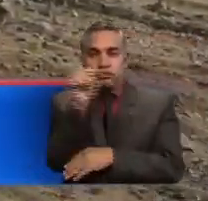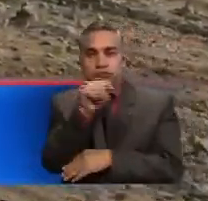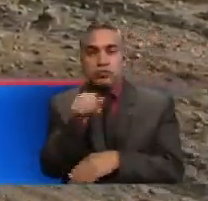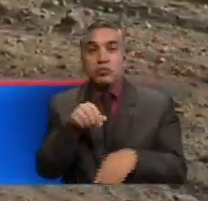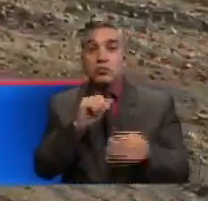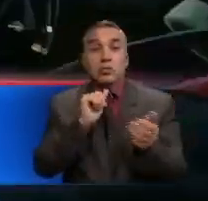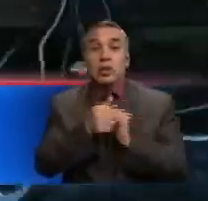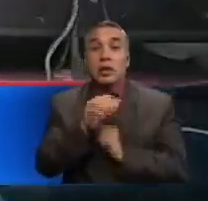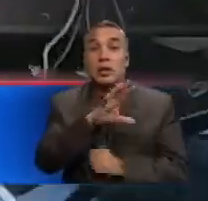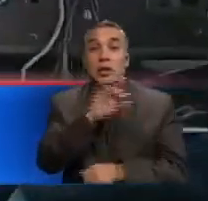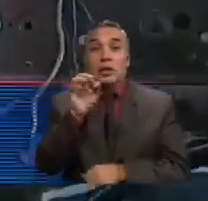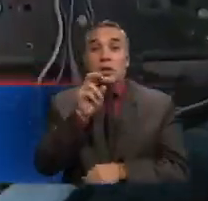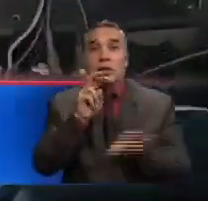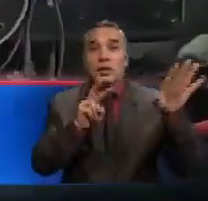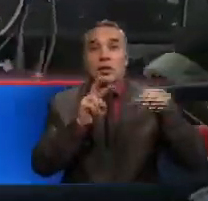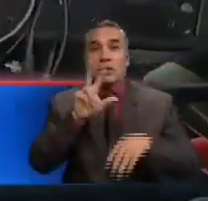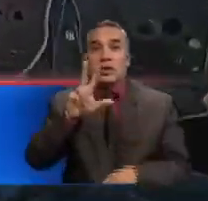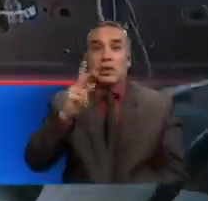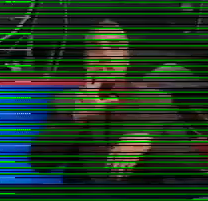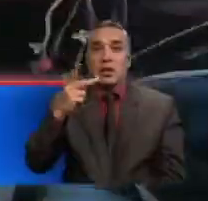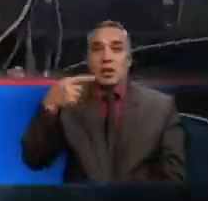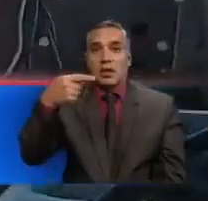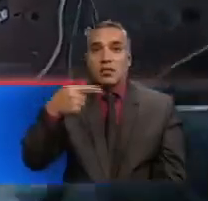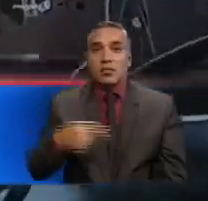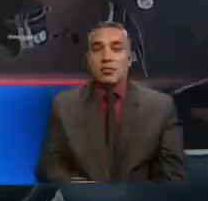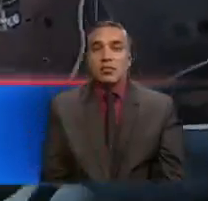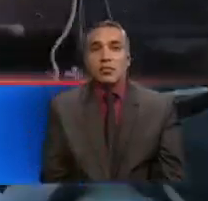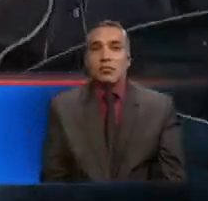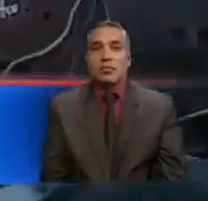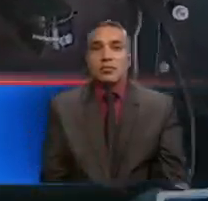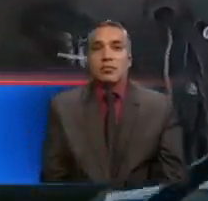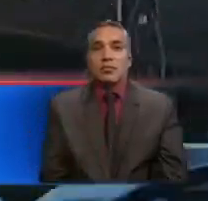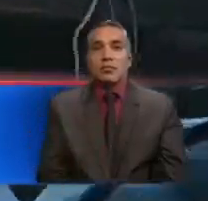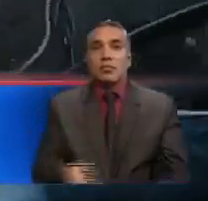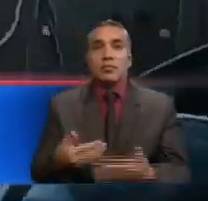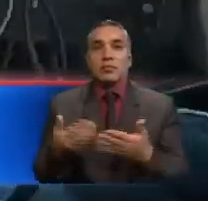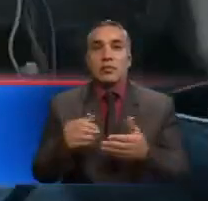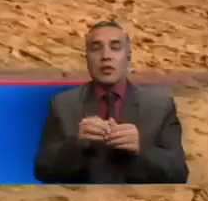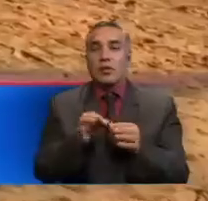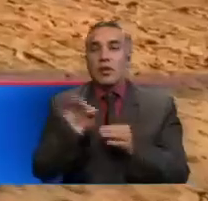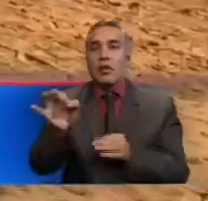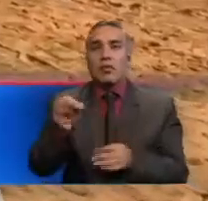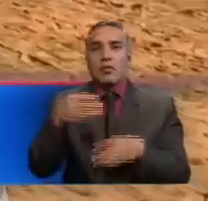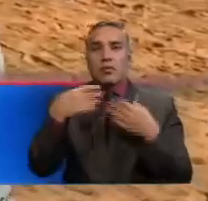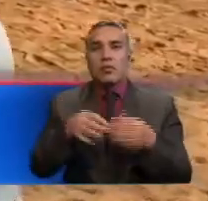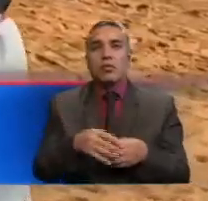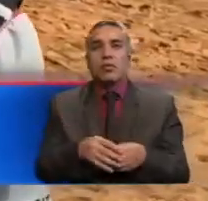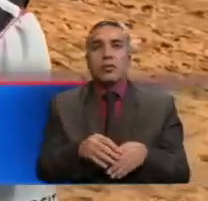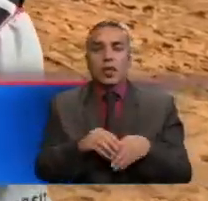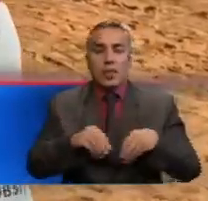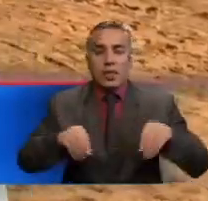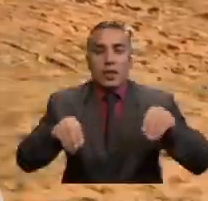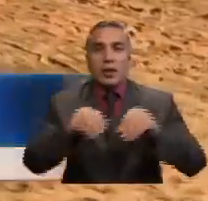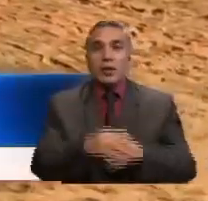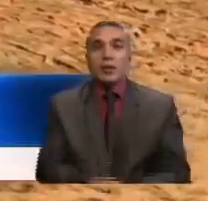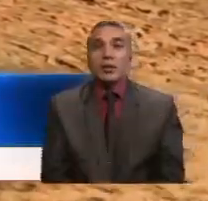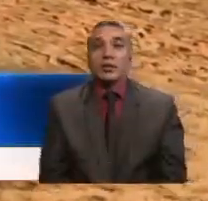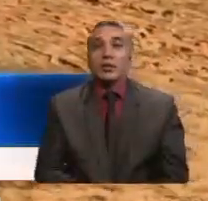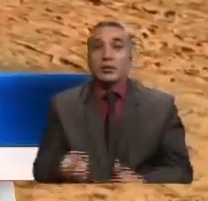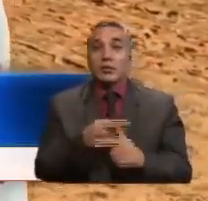de 573 kilómetros en Jail, en Medio Oriente. Aquí saliendo de la etapa número